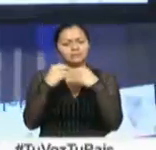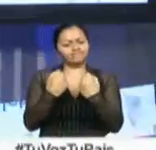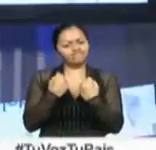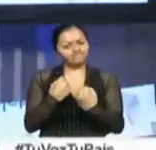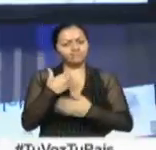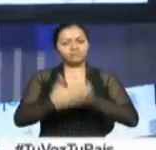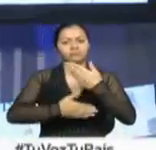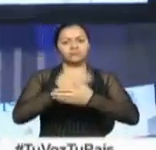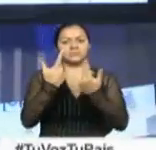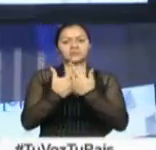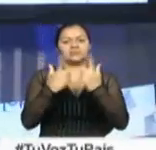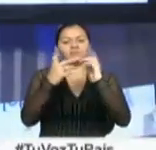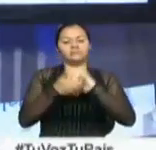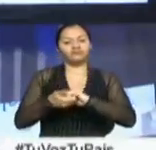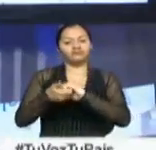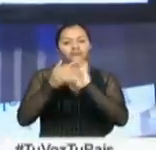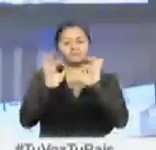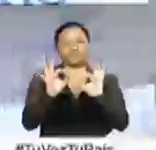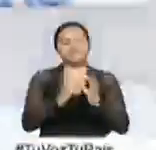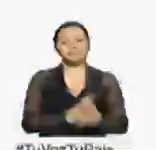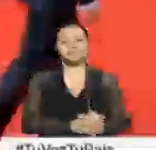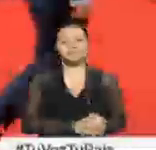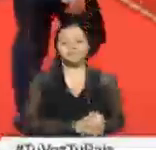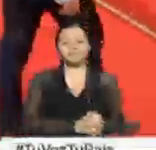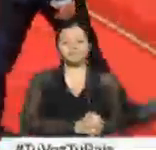la libertad y de la solidaridad.